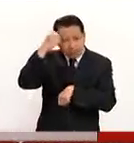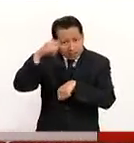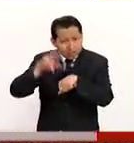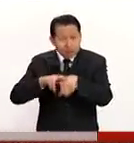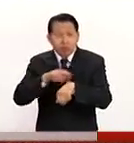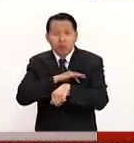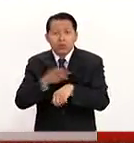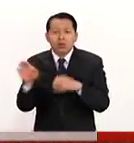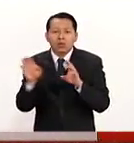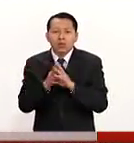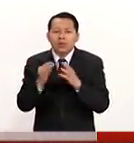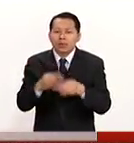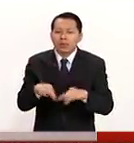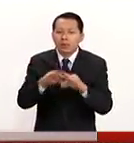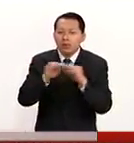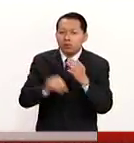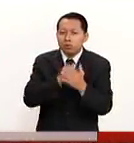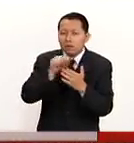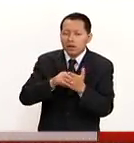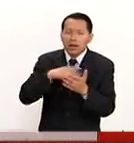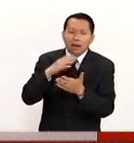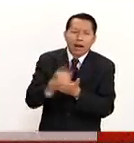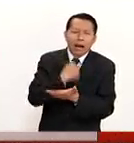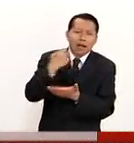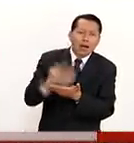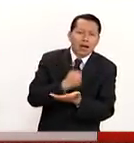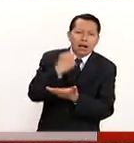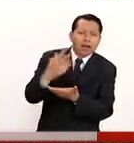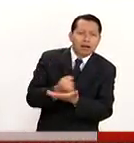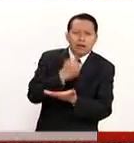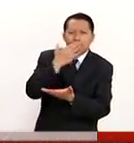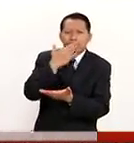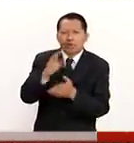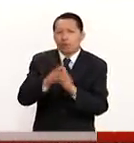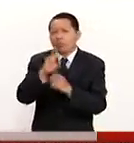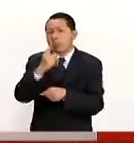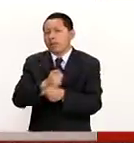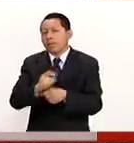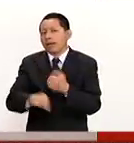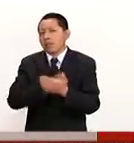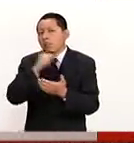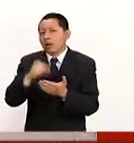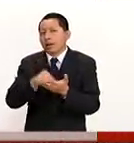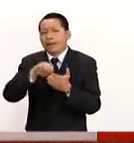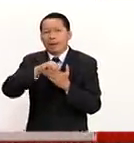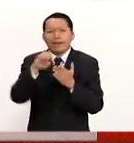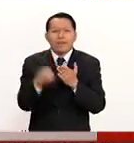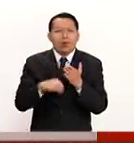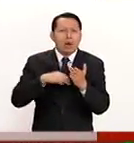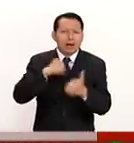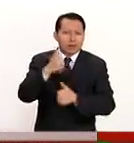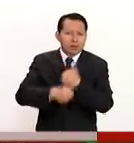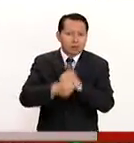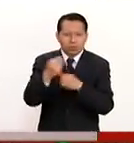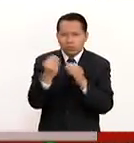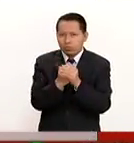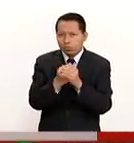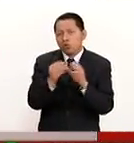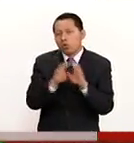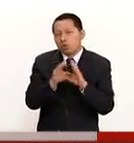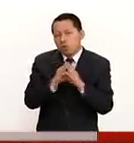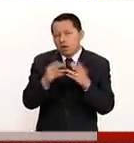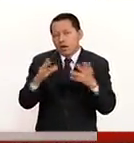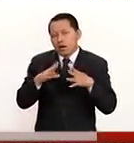extranjero logran importantes lugares, han ganado primeros lugares, por ejemplo, en concursos que ha organizado la NASA. En